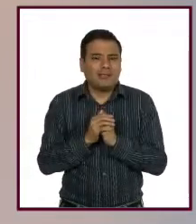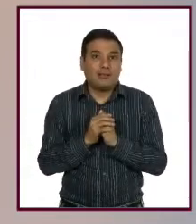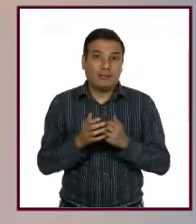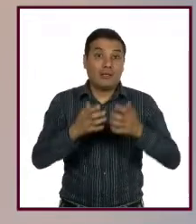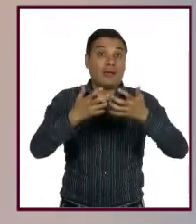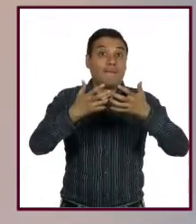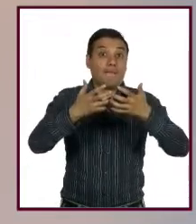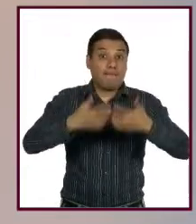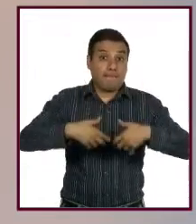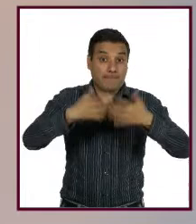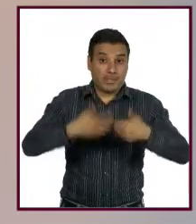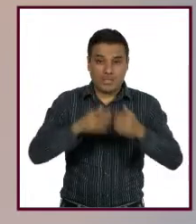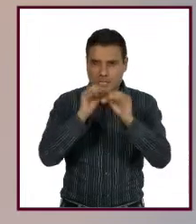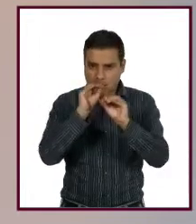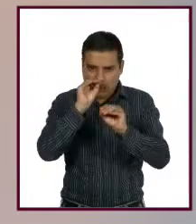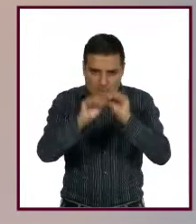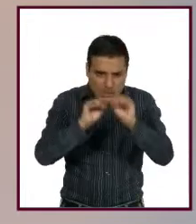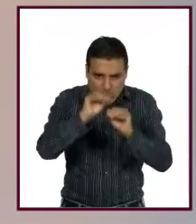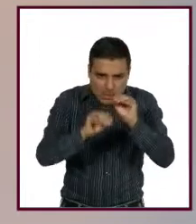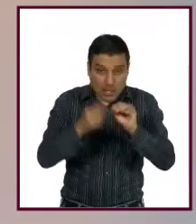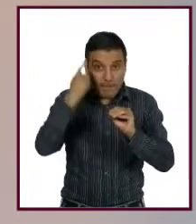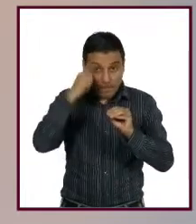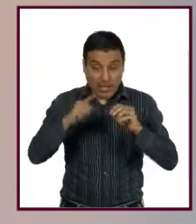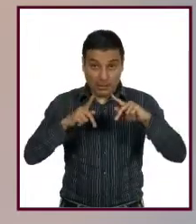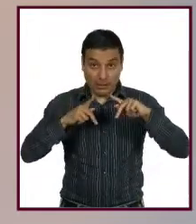e inhaladas de manera directa por